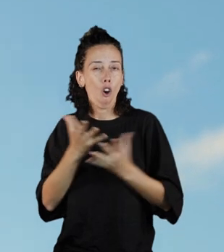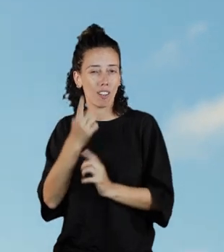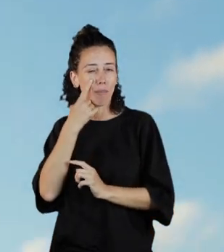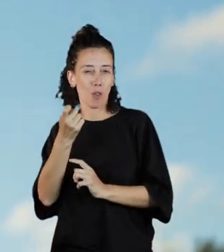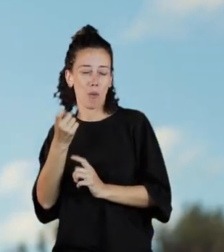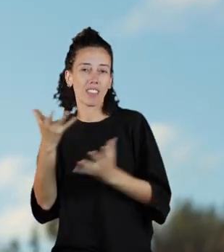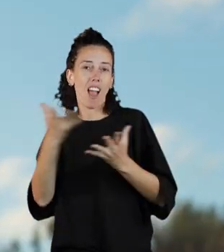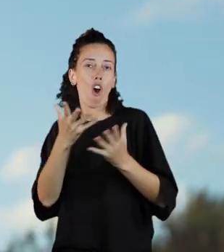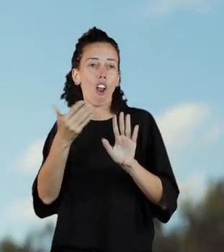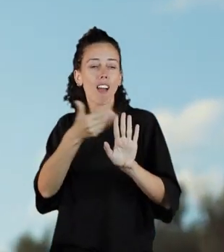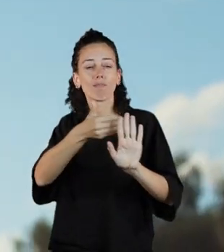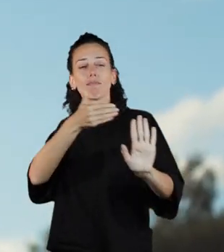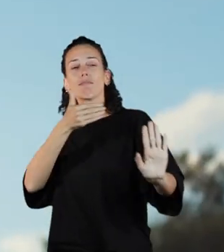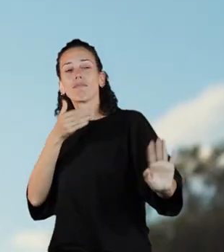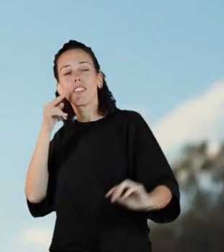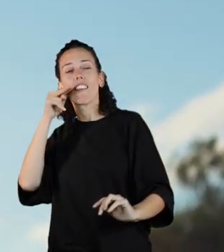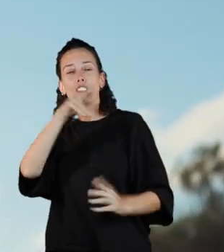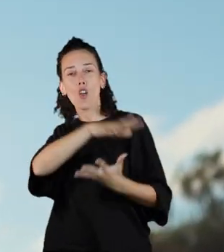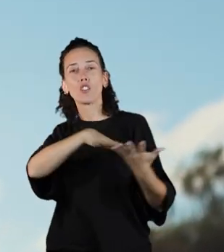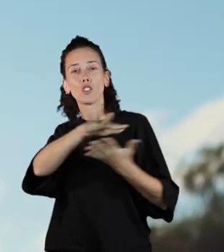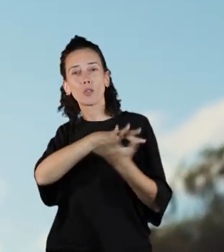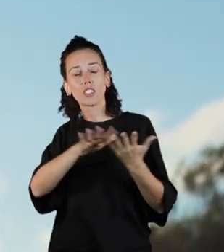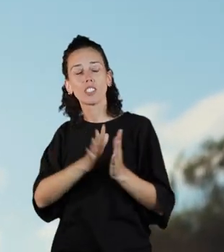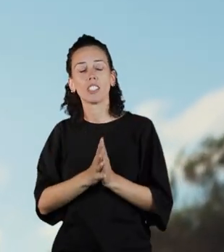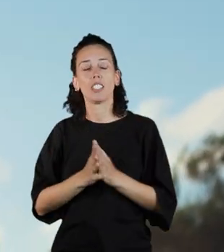siento ahora que lo estoy viendo,